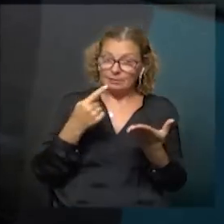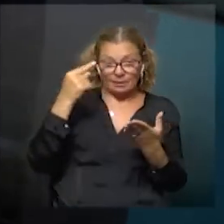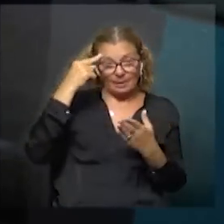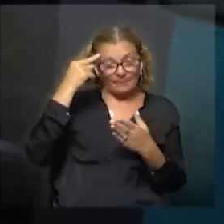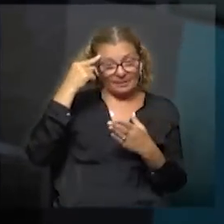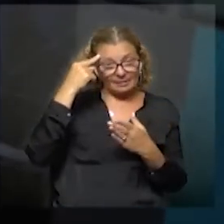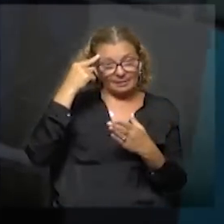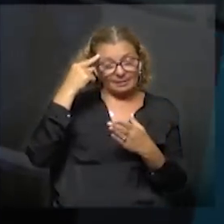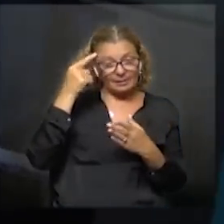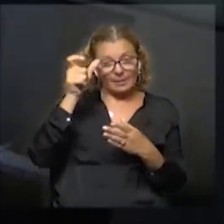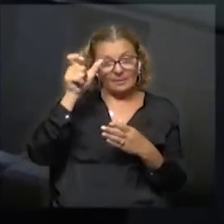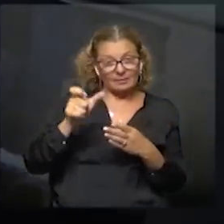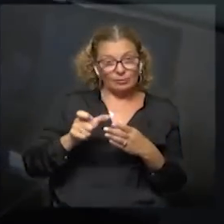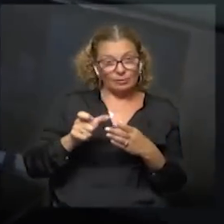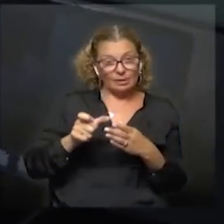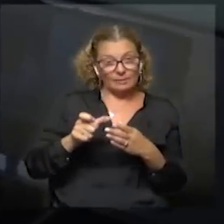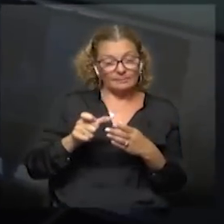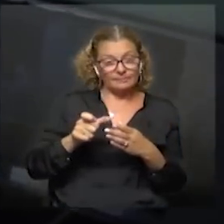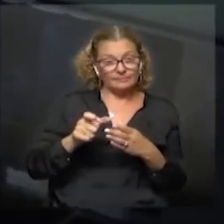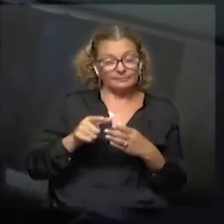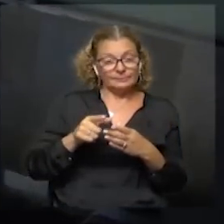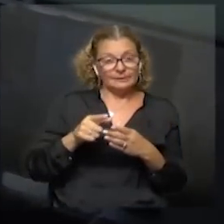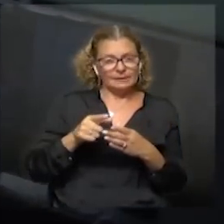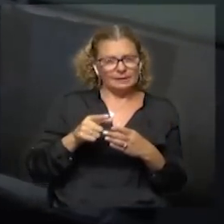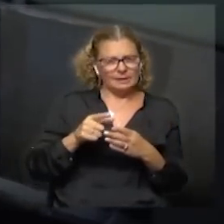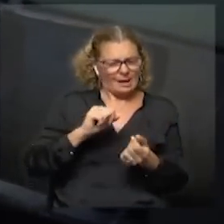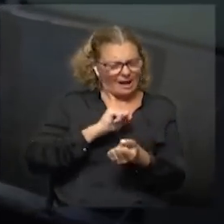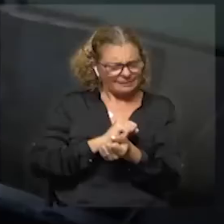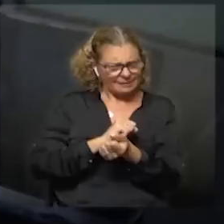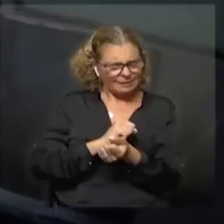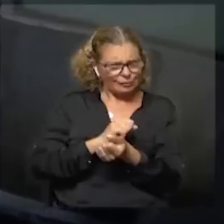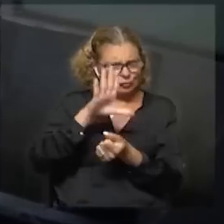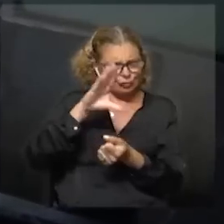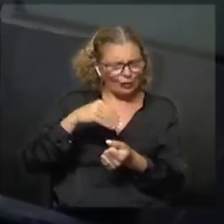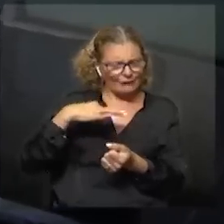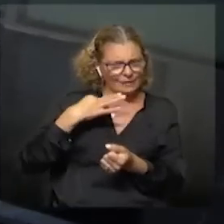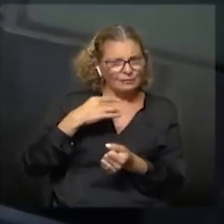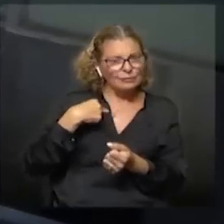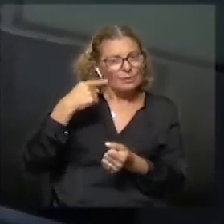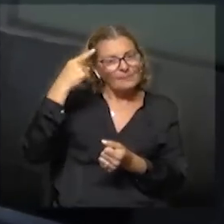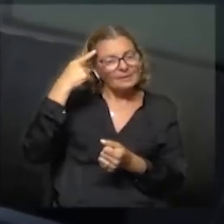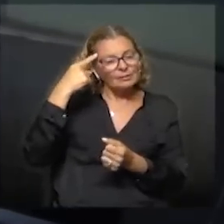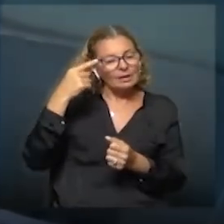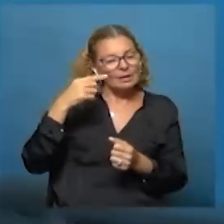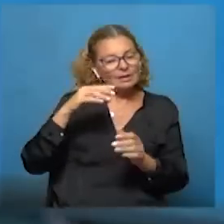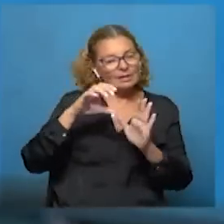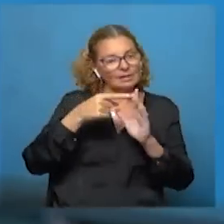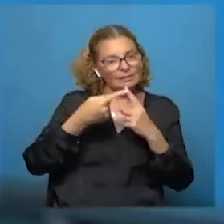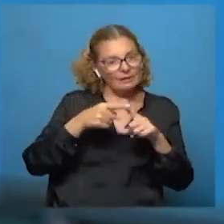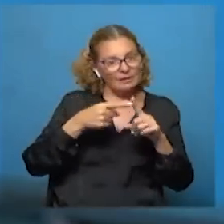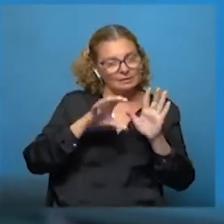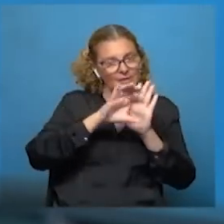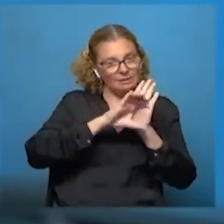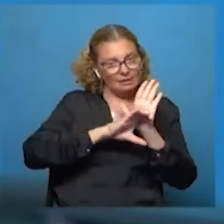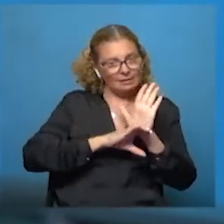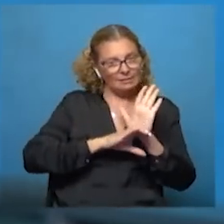piensa que deberíamos tener cadena perpetua yo creo que hay determinadas características o patologías que hay que tener